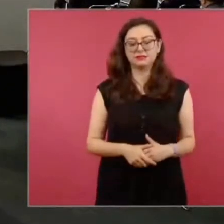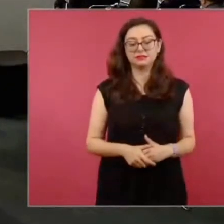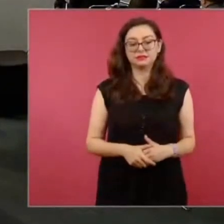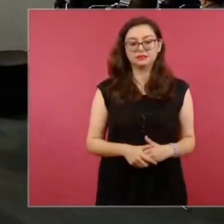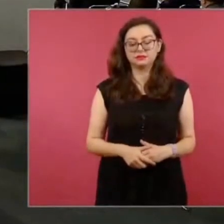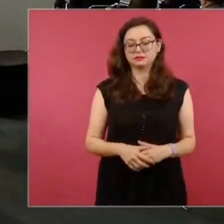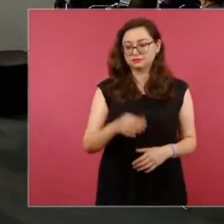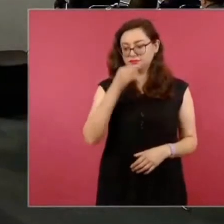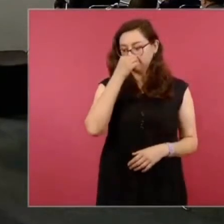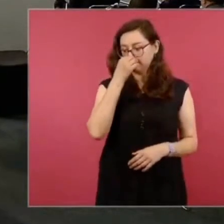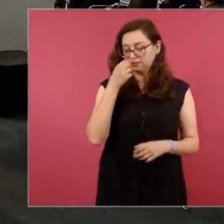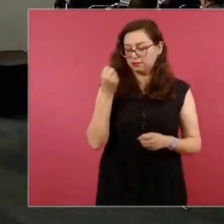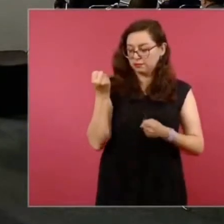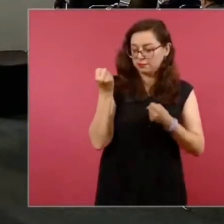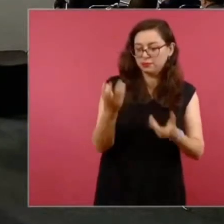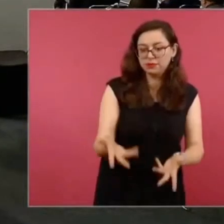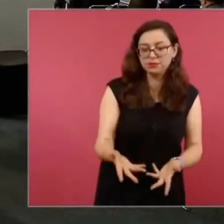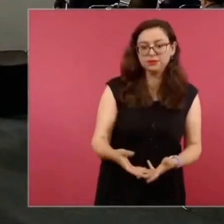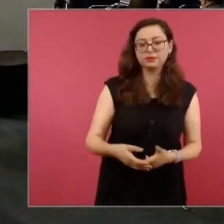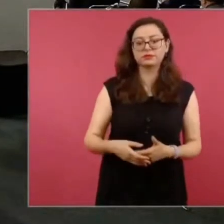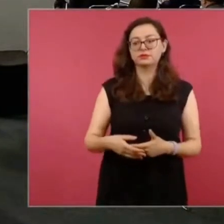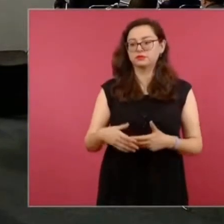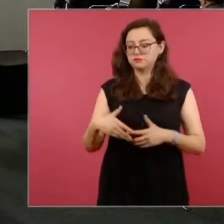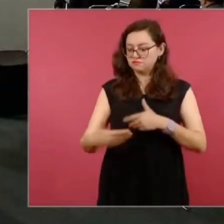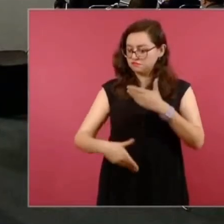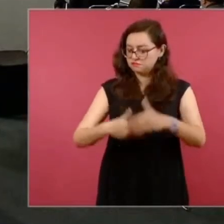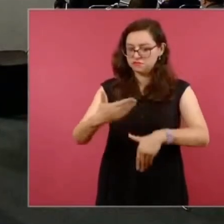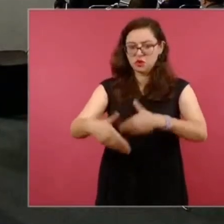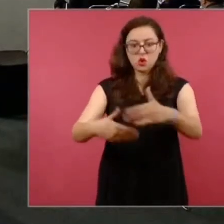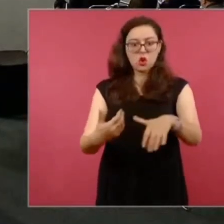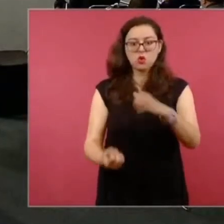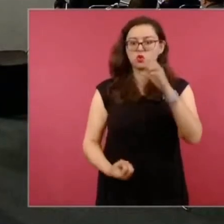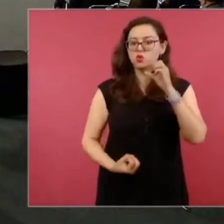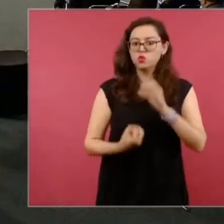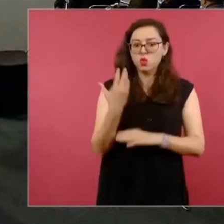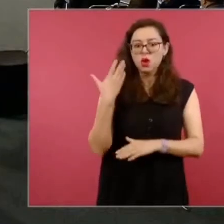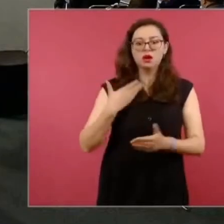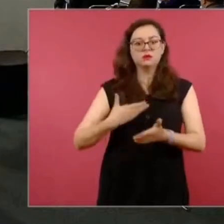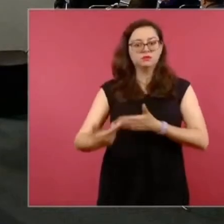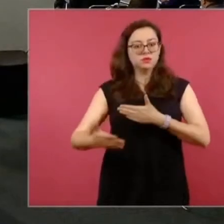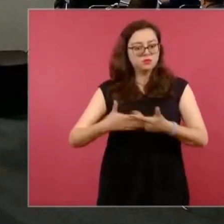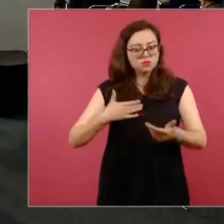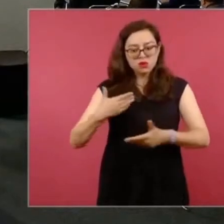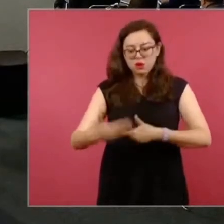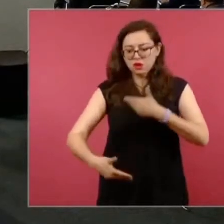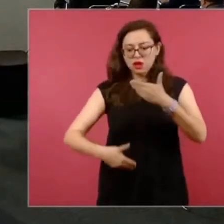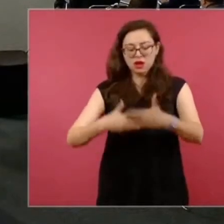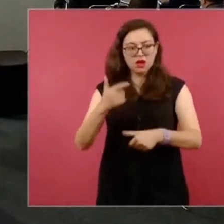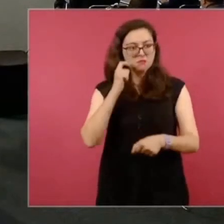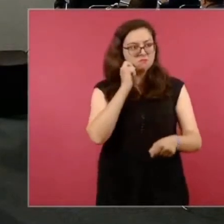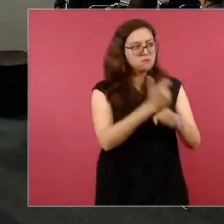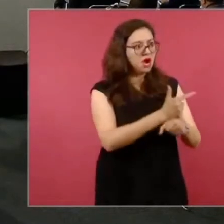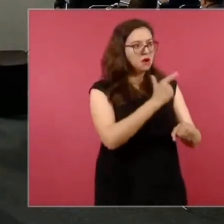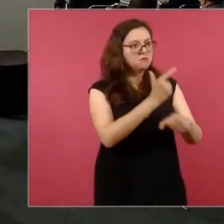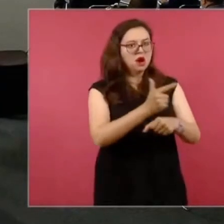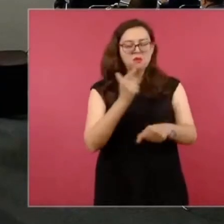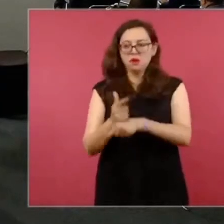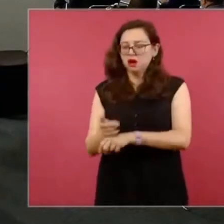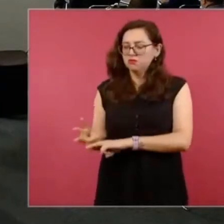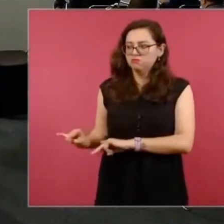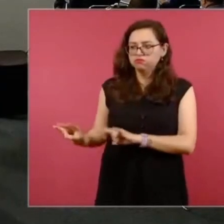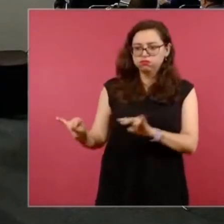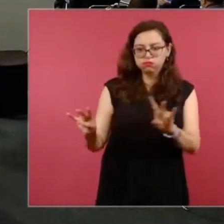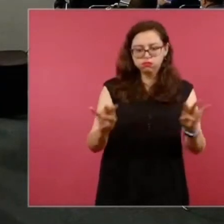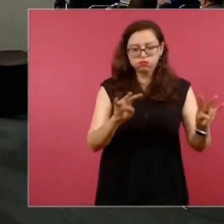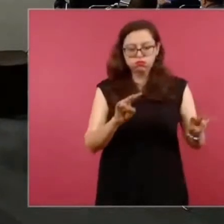Algo que aporte a los nuevos tiempos, a interpretar las nuevas realidades, los